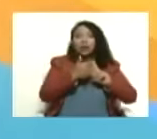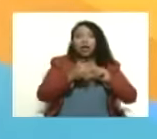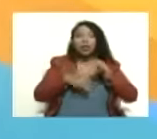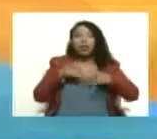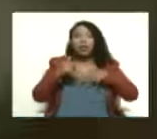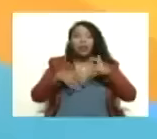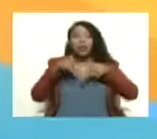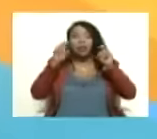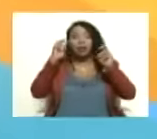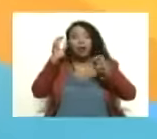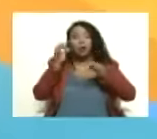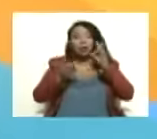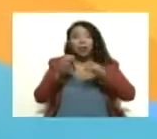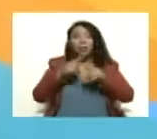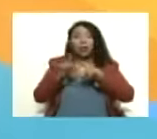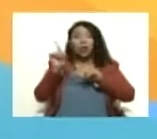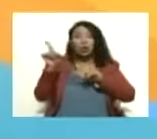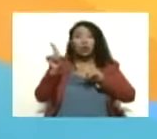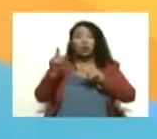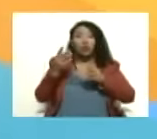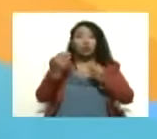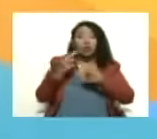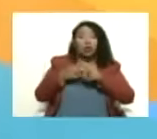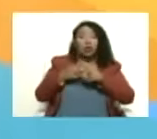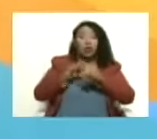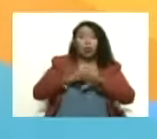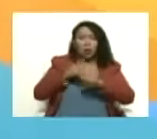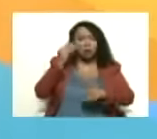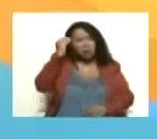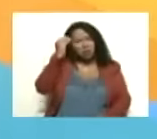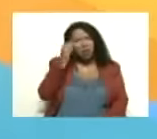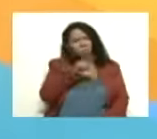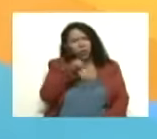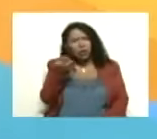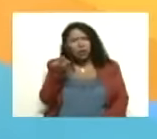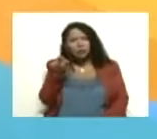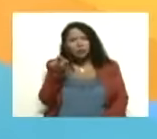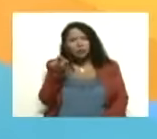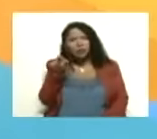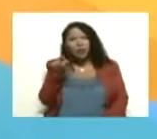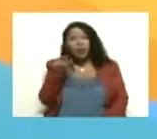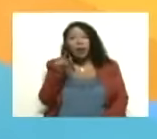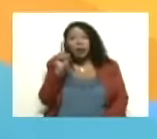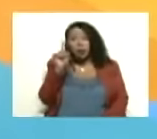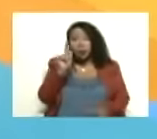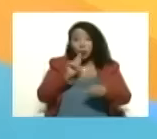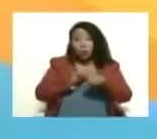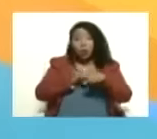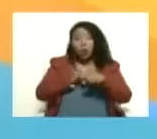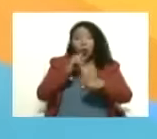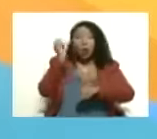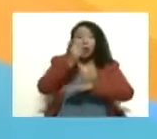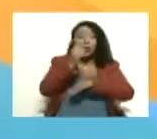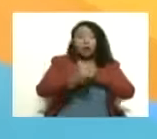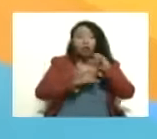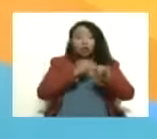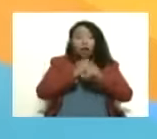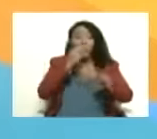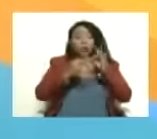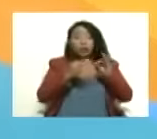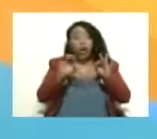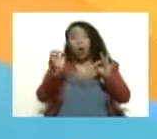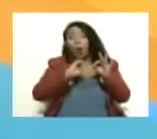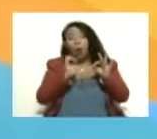judicial pero es peligroso porque imagínense si por un momento Entonces la Corte Internacional de Justicia o